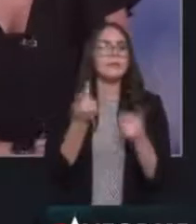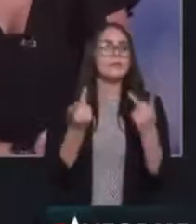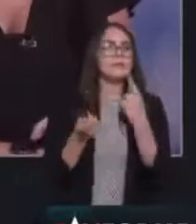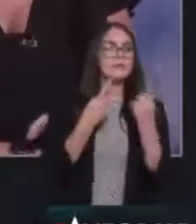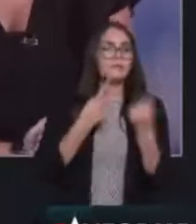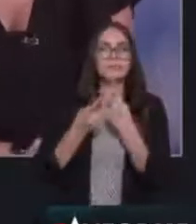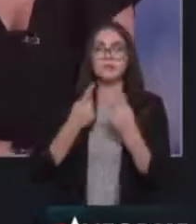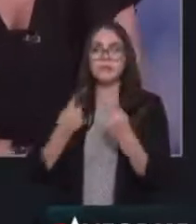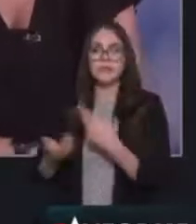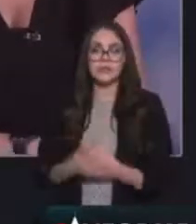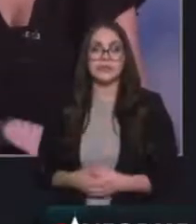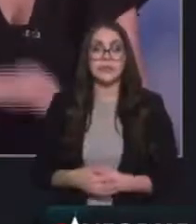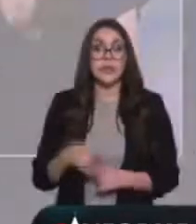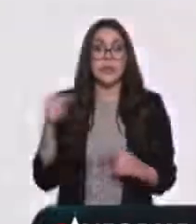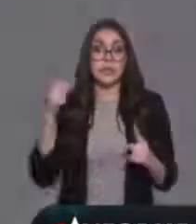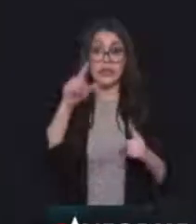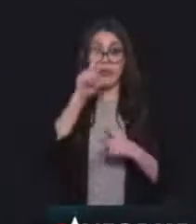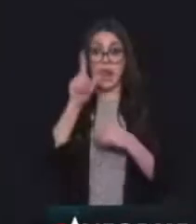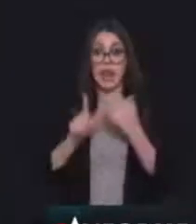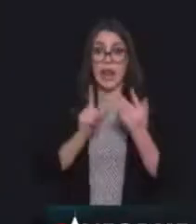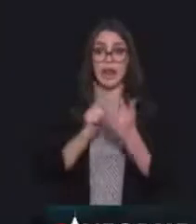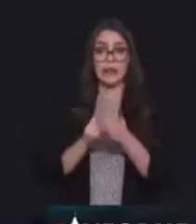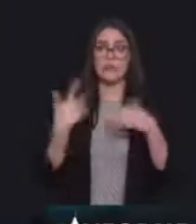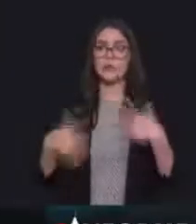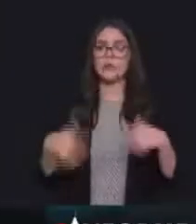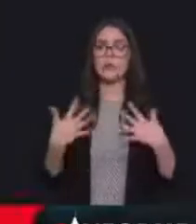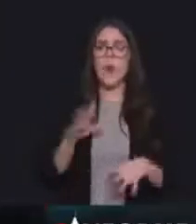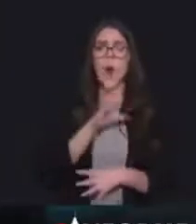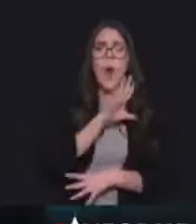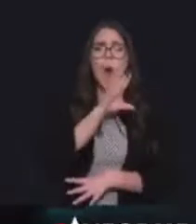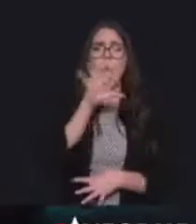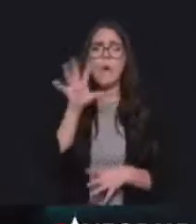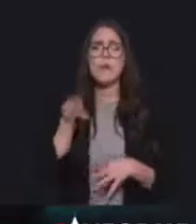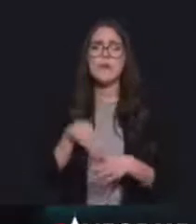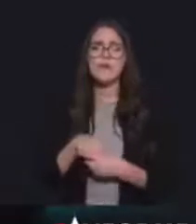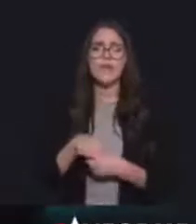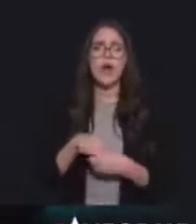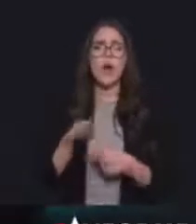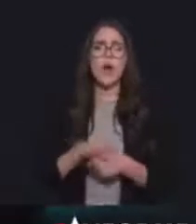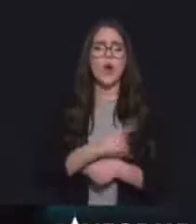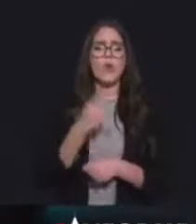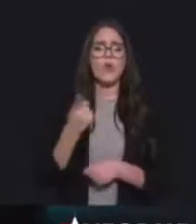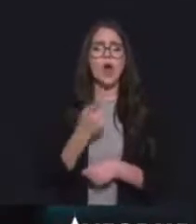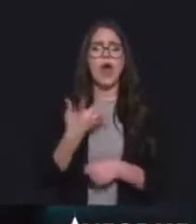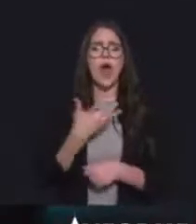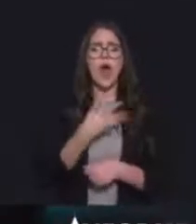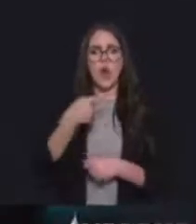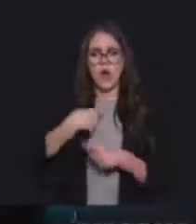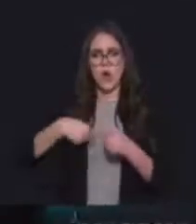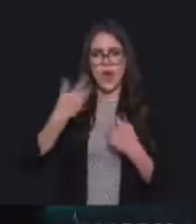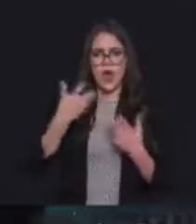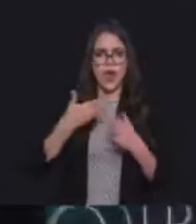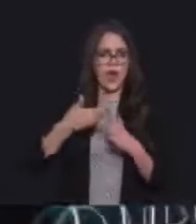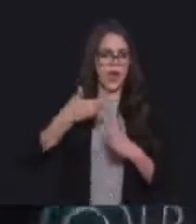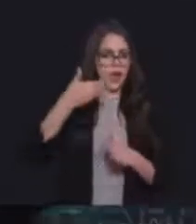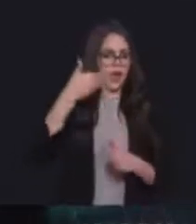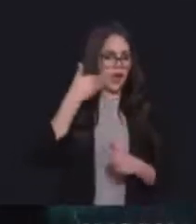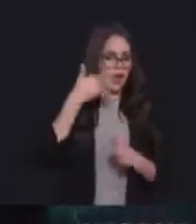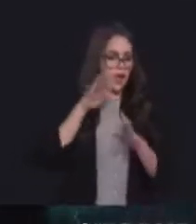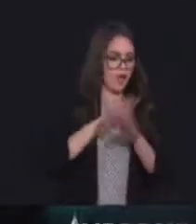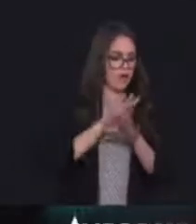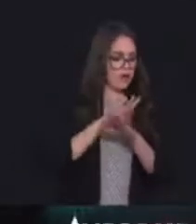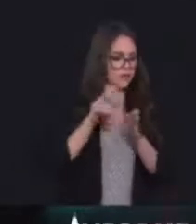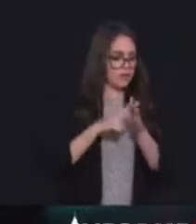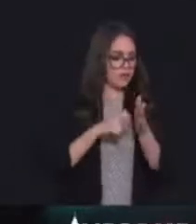esto en realidad es una ley completa, porque nosotros habíamos hecho la reforma constitucional para que la consulta popular